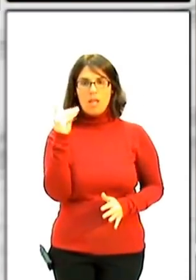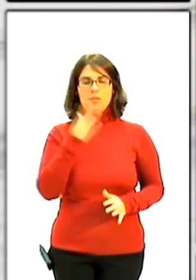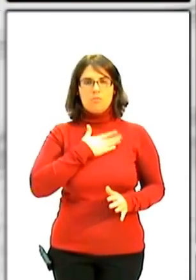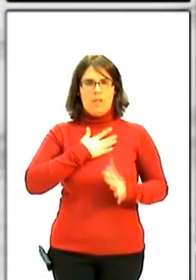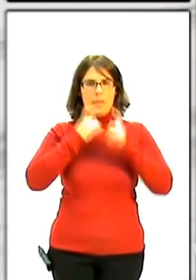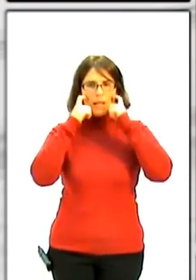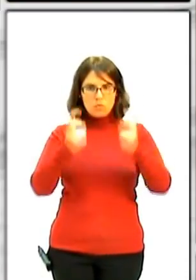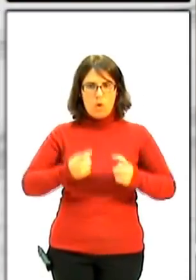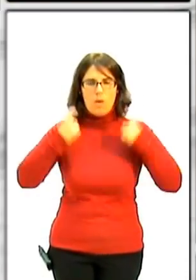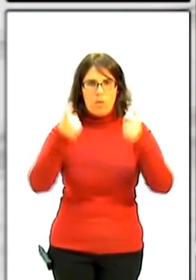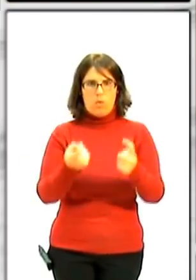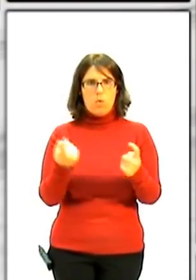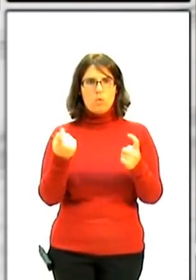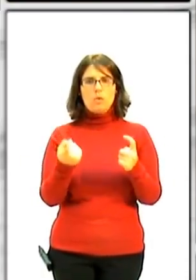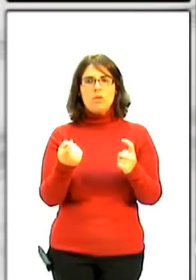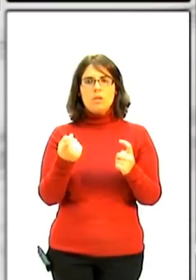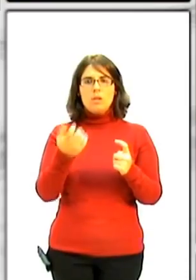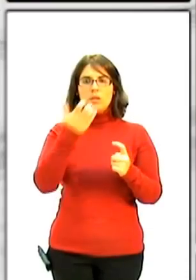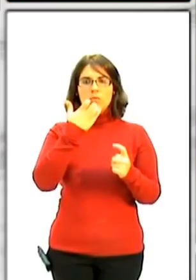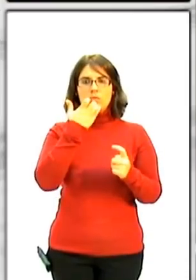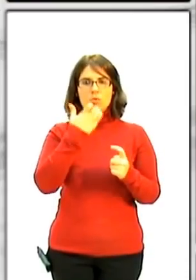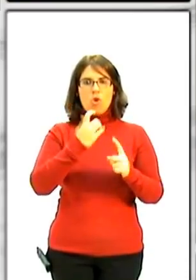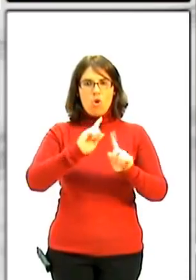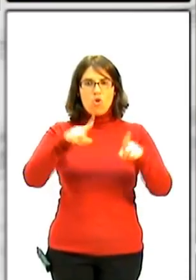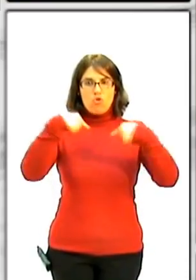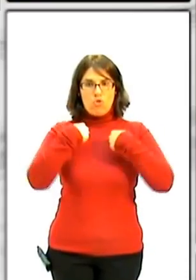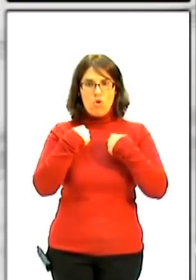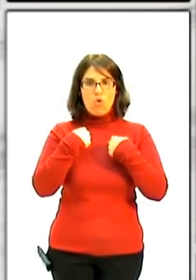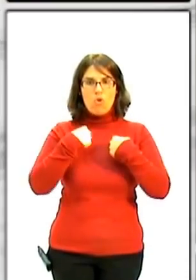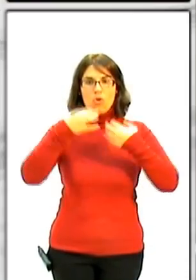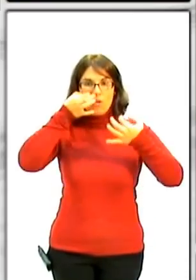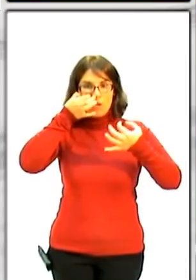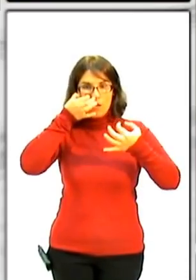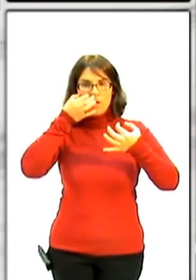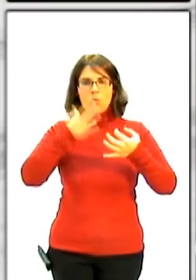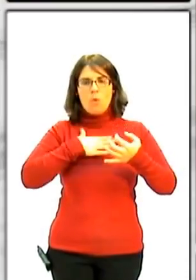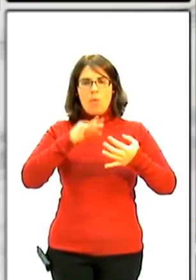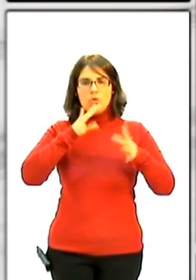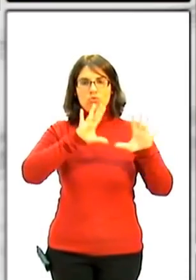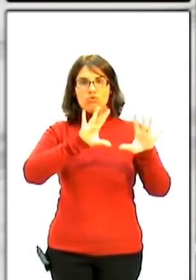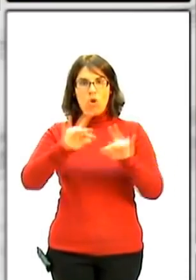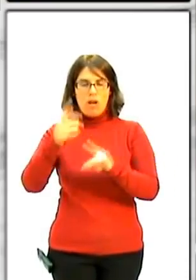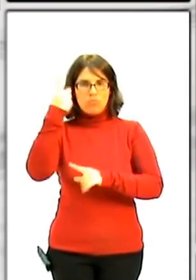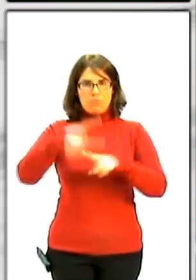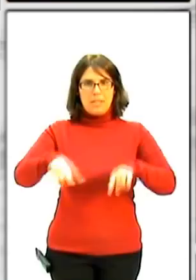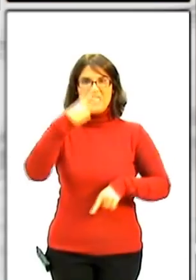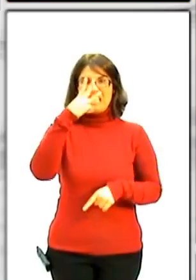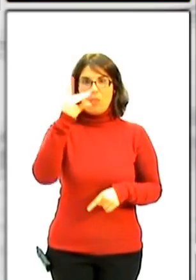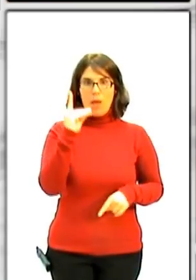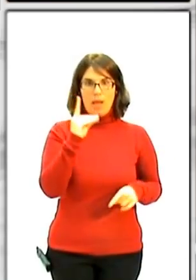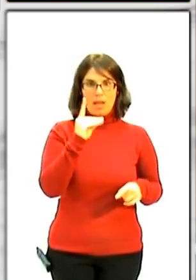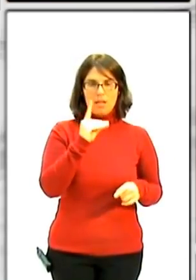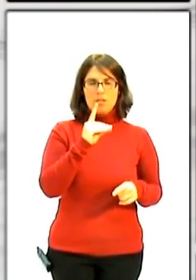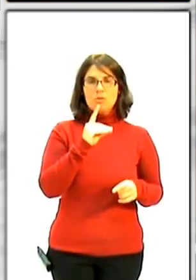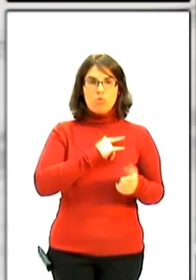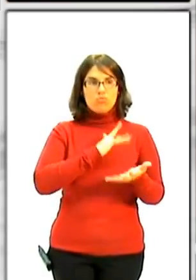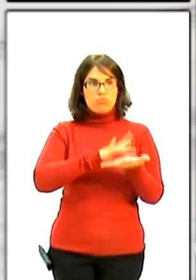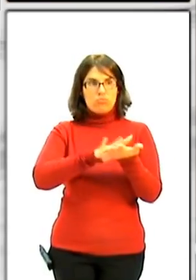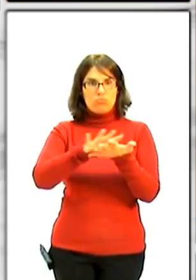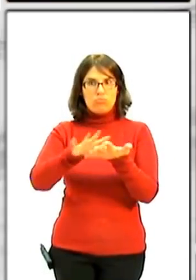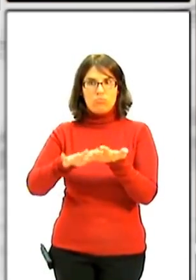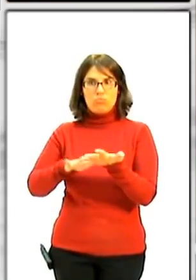esfuerzo, en el cual yo realmente puedo tocar algo en 3D y sencillamente,